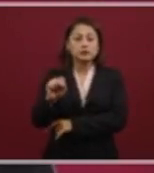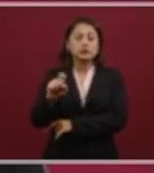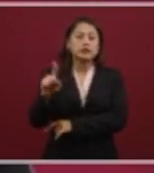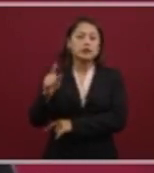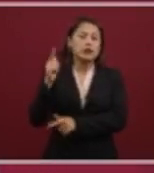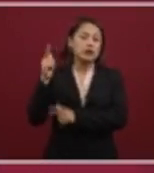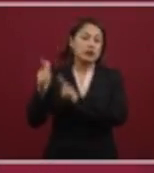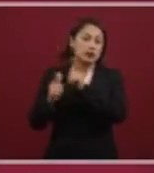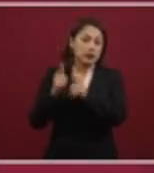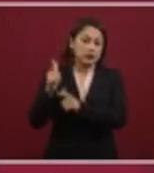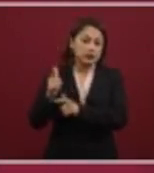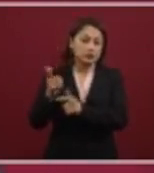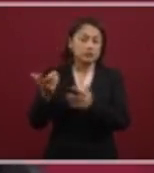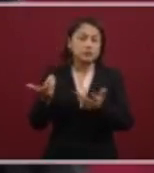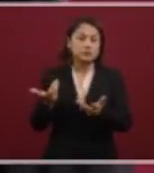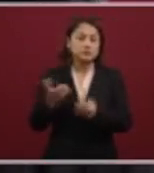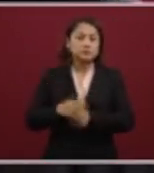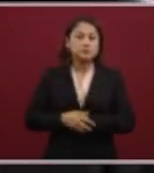Pues había